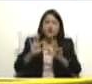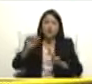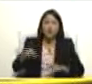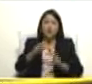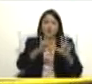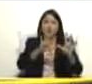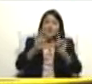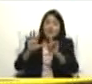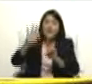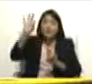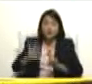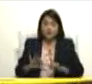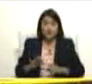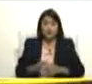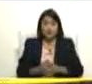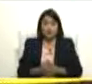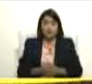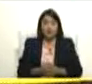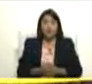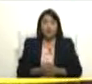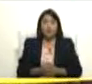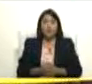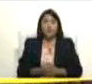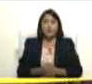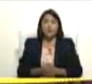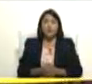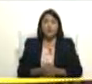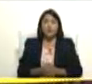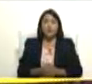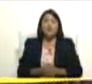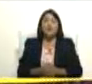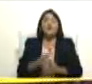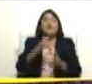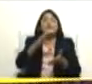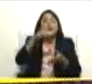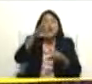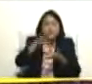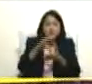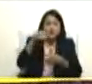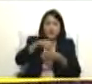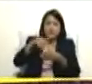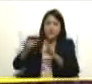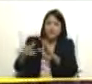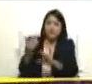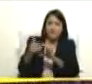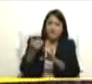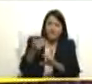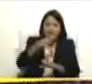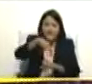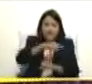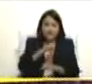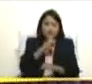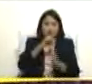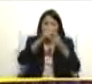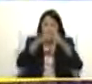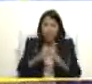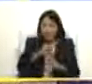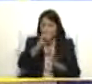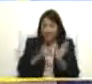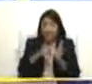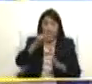98.16% de los centros electorales transmitidos ya. Hubo gente